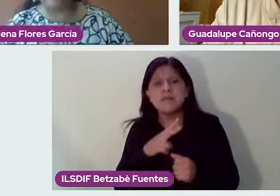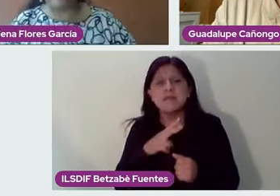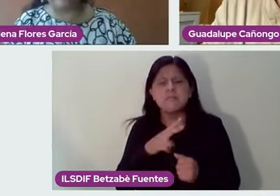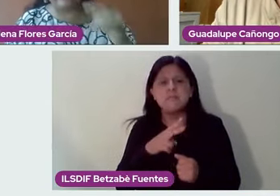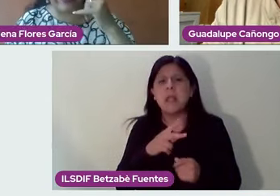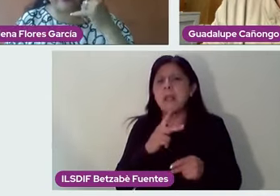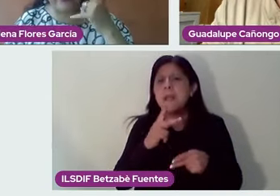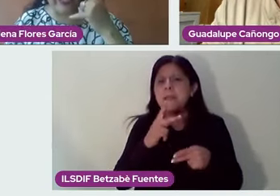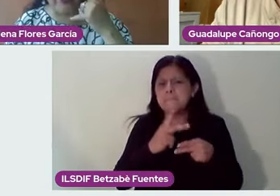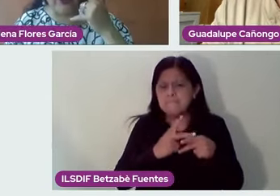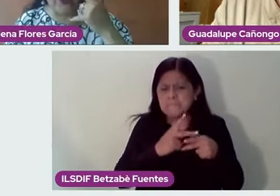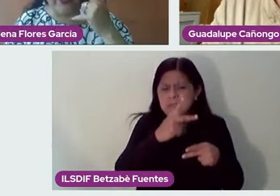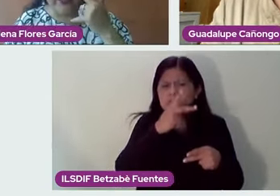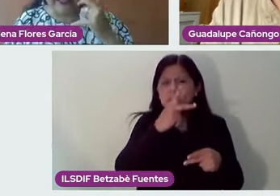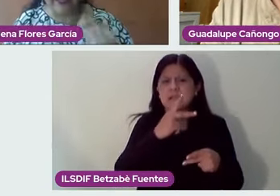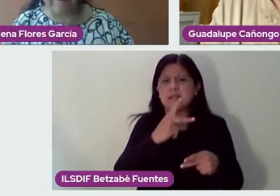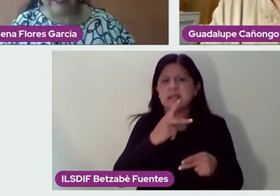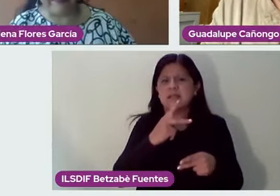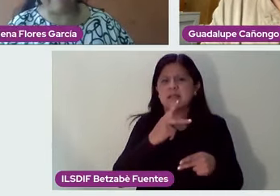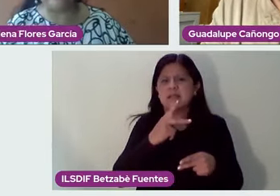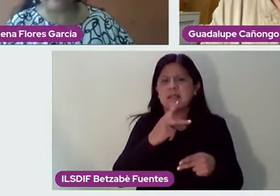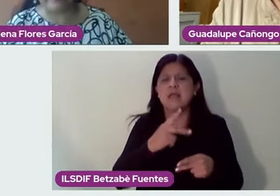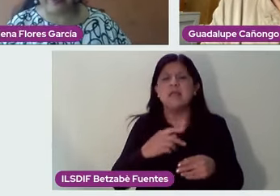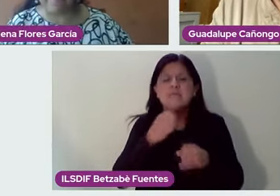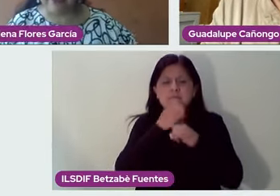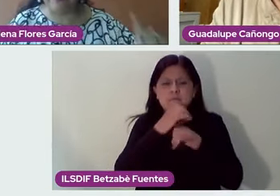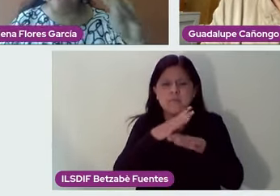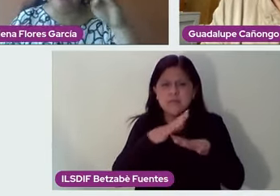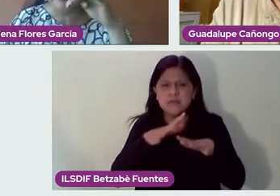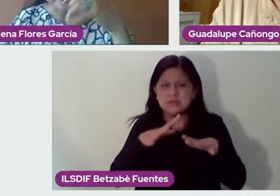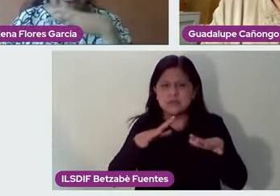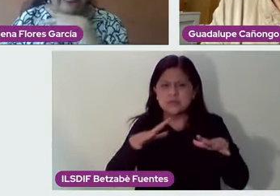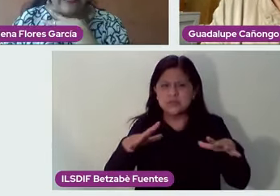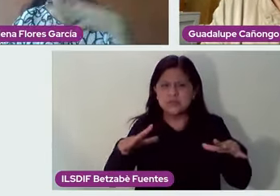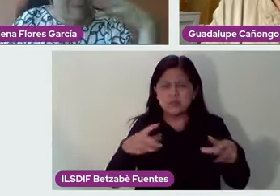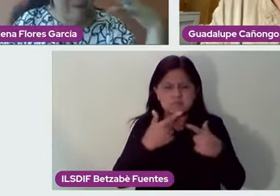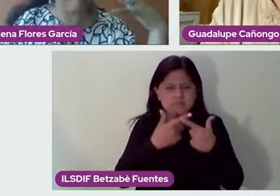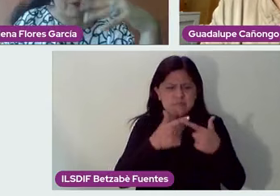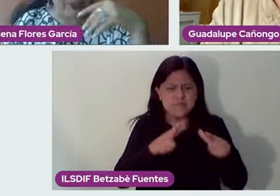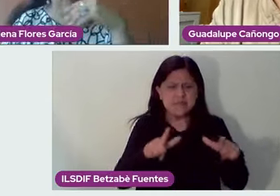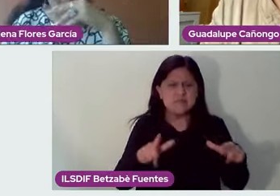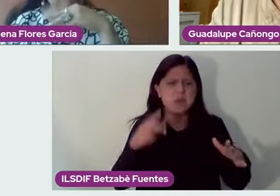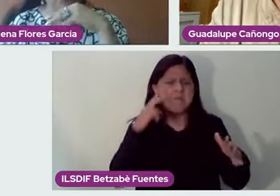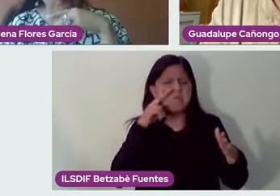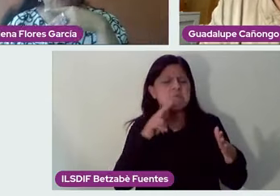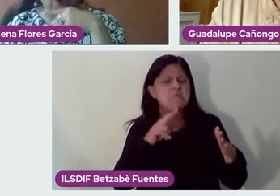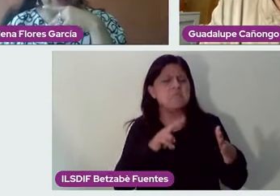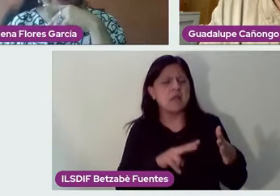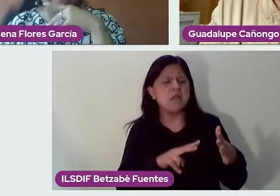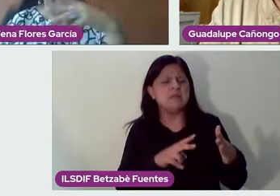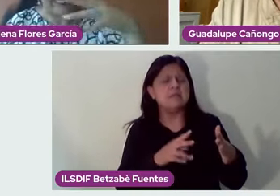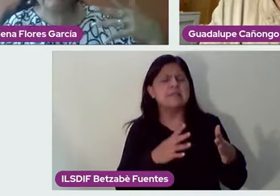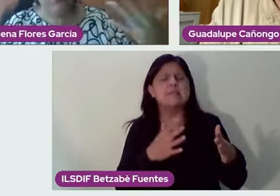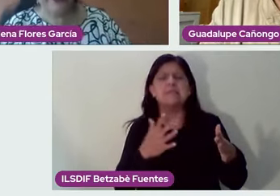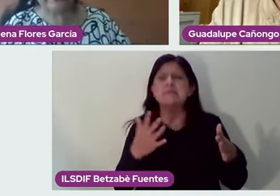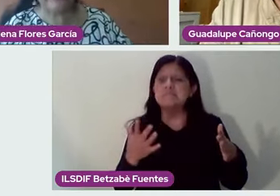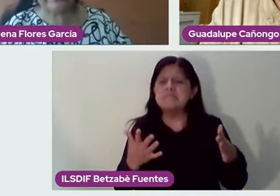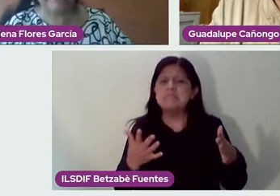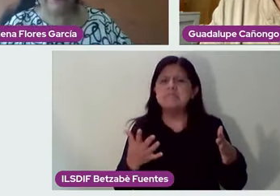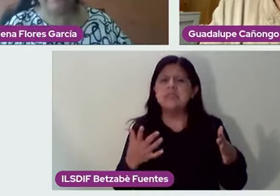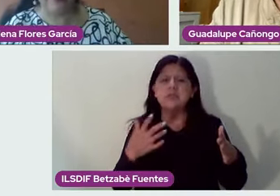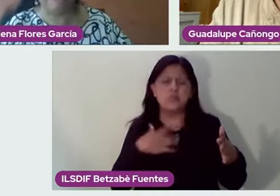¿no? Que está soltando el PTP, se llama, ¿no? Y me cuestioné mucho, es